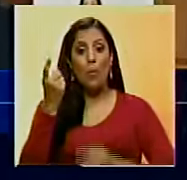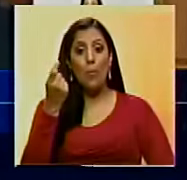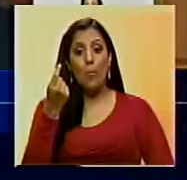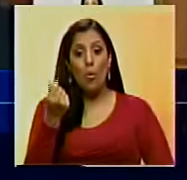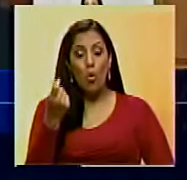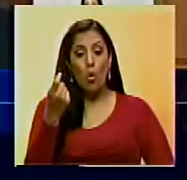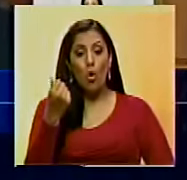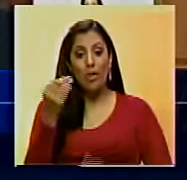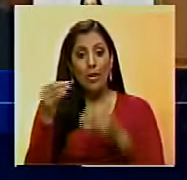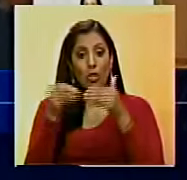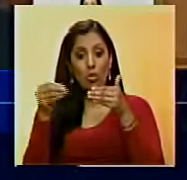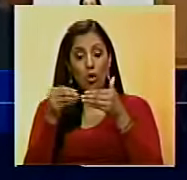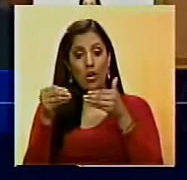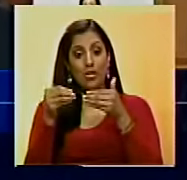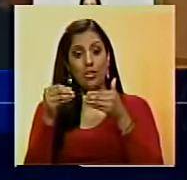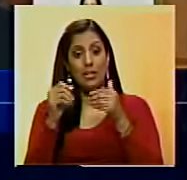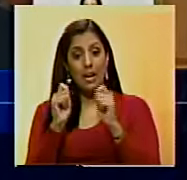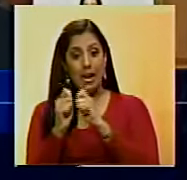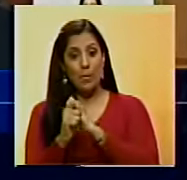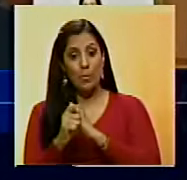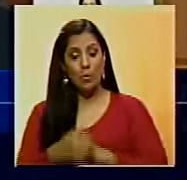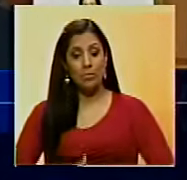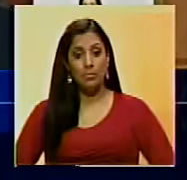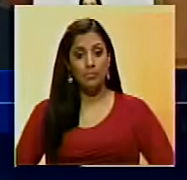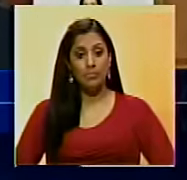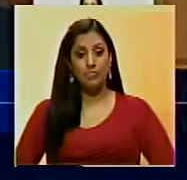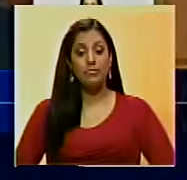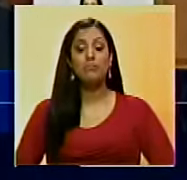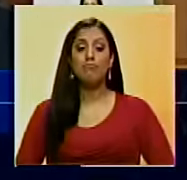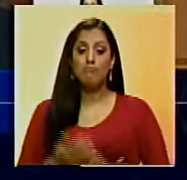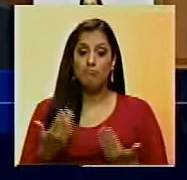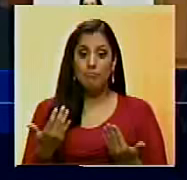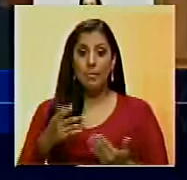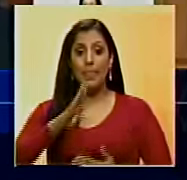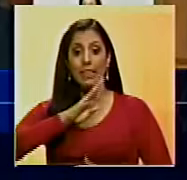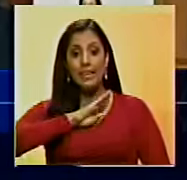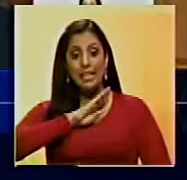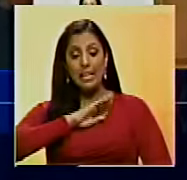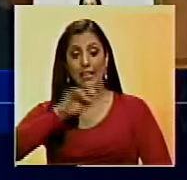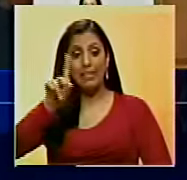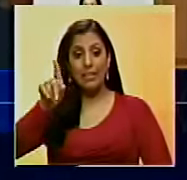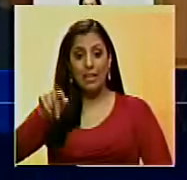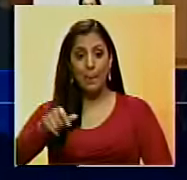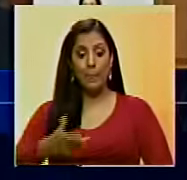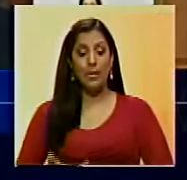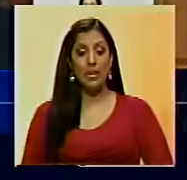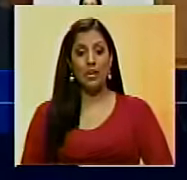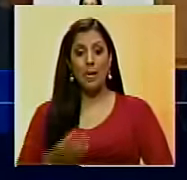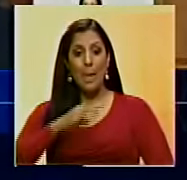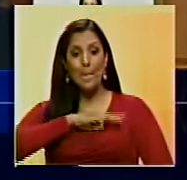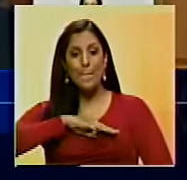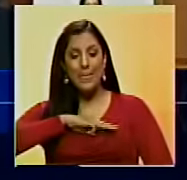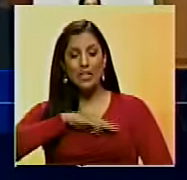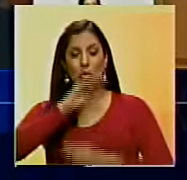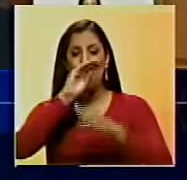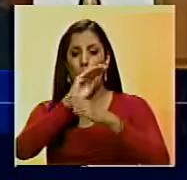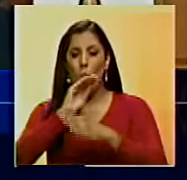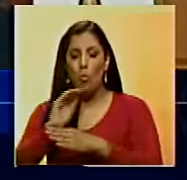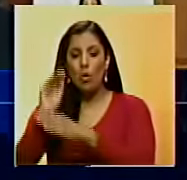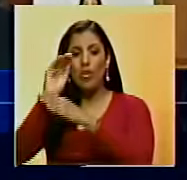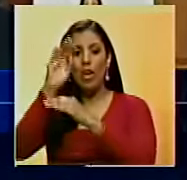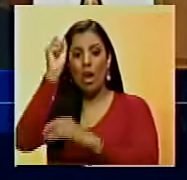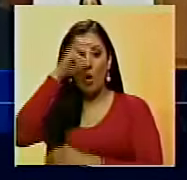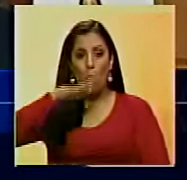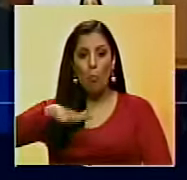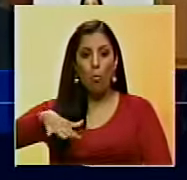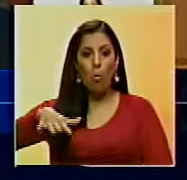al cambio del dólar. Y tendrá como misión proteger a nuestro